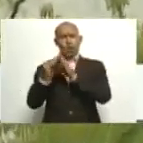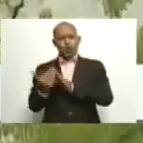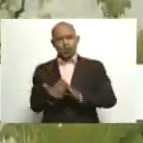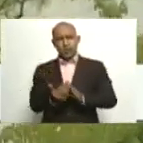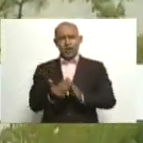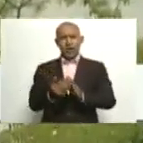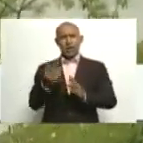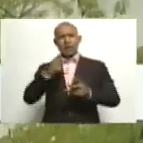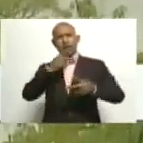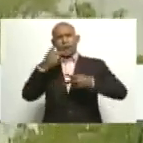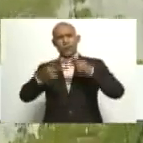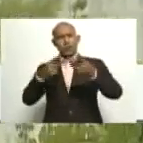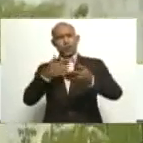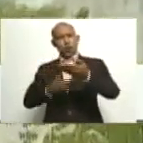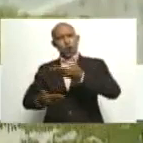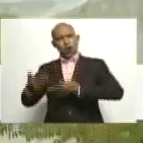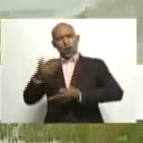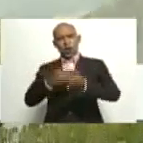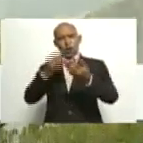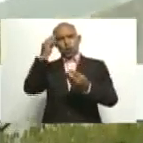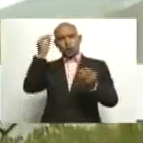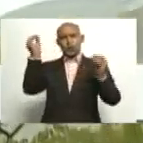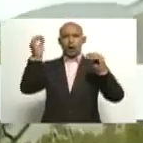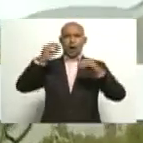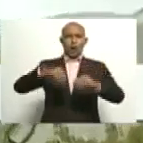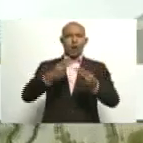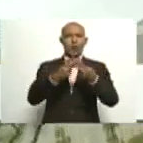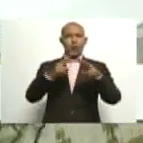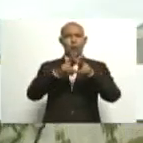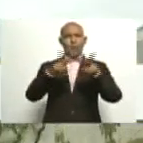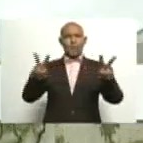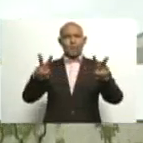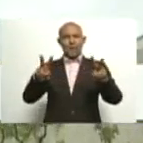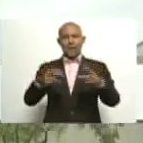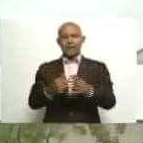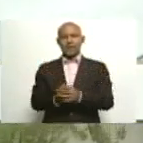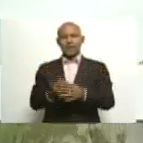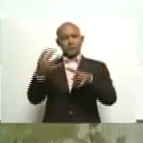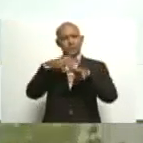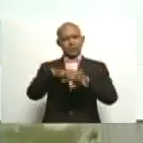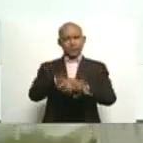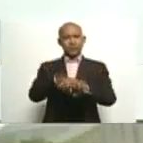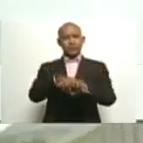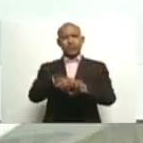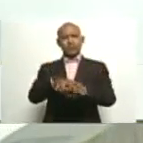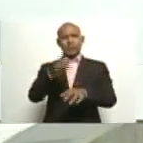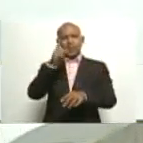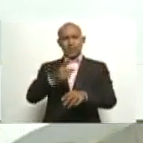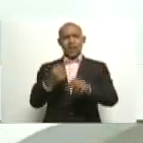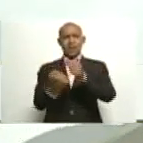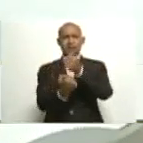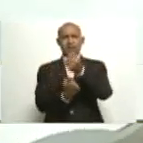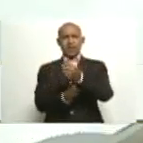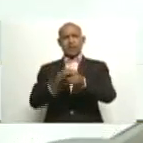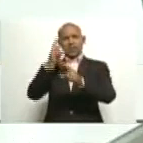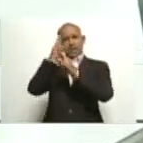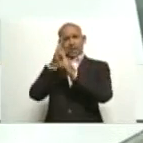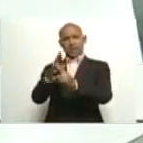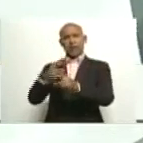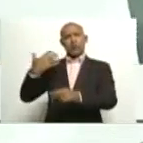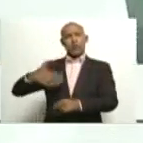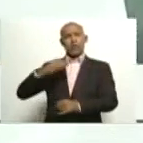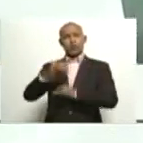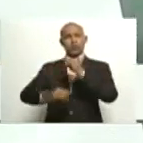de negociación que permita establecer una paz integral y duradera con base al respeto del derecho internacional